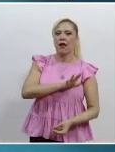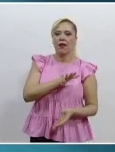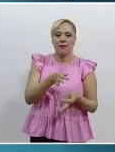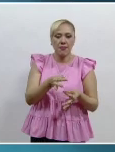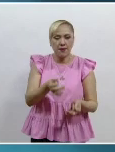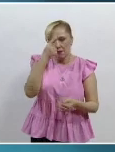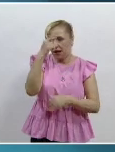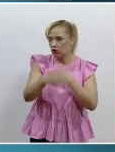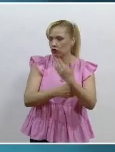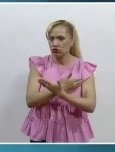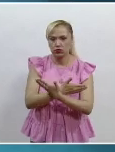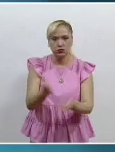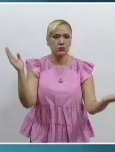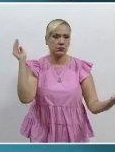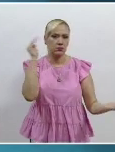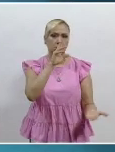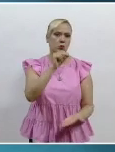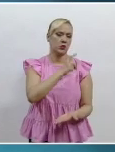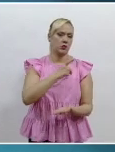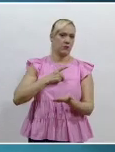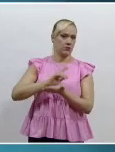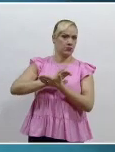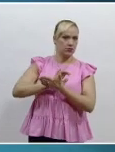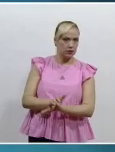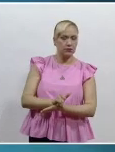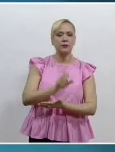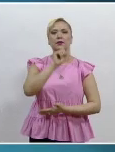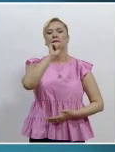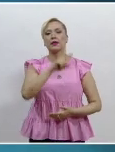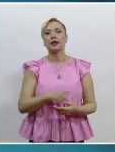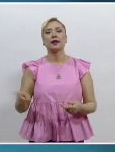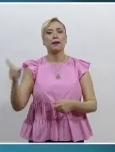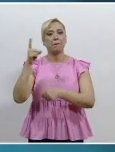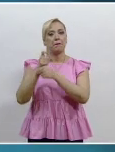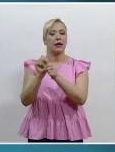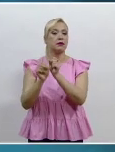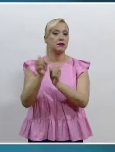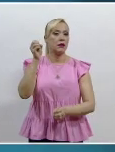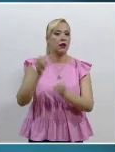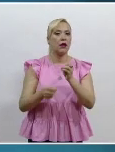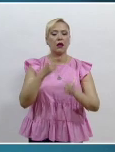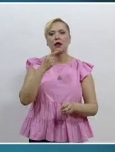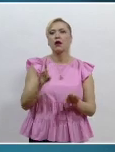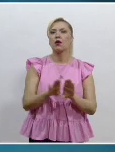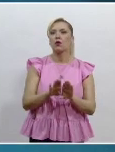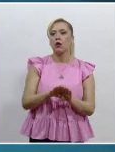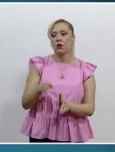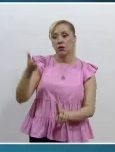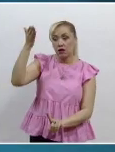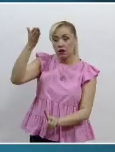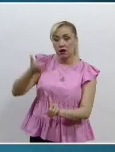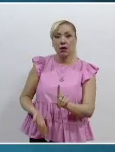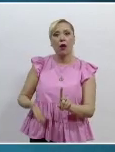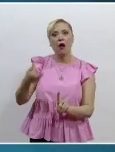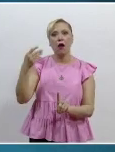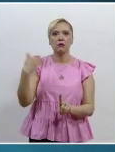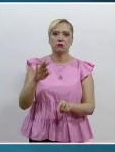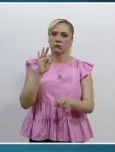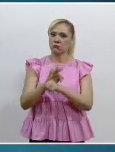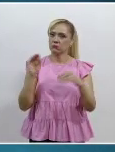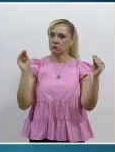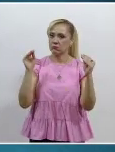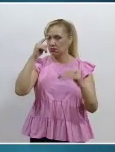accesibilidad y garantías de acceso y no discriminación. También de primera sala se emitió un criterio sobre interés legítimo para promover amparo